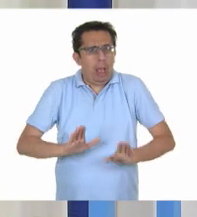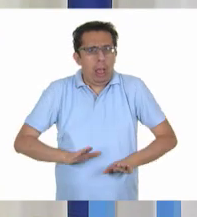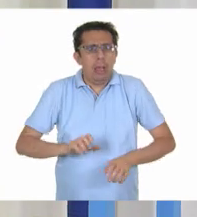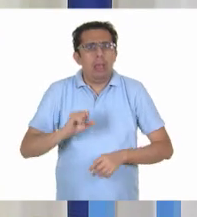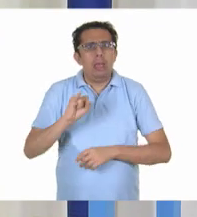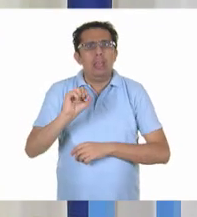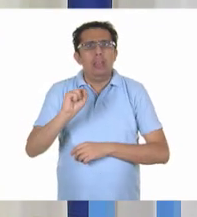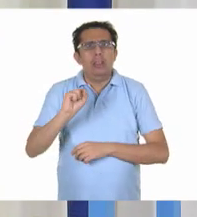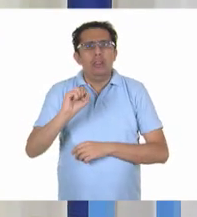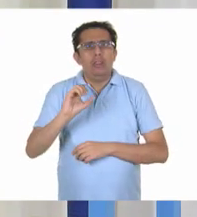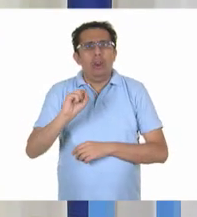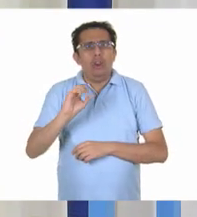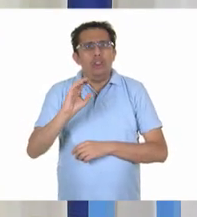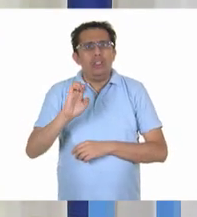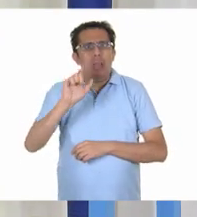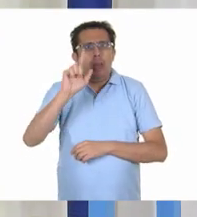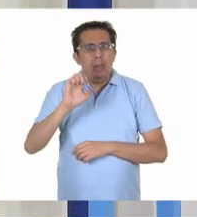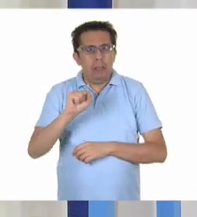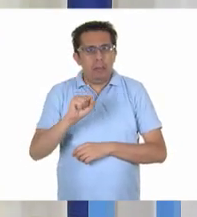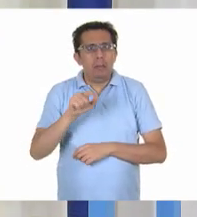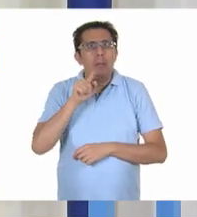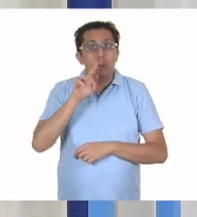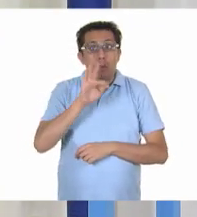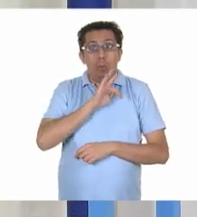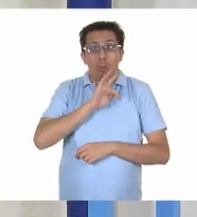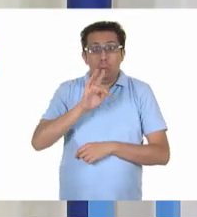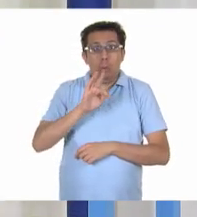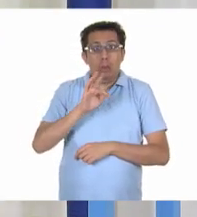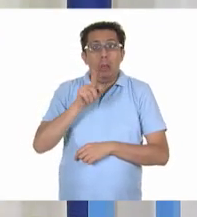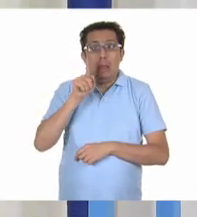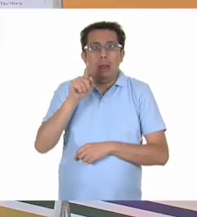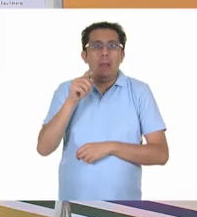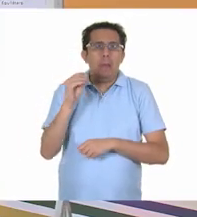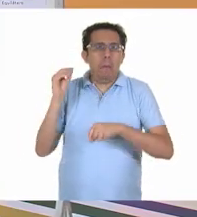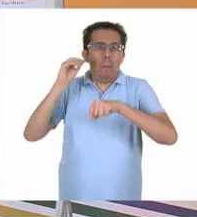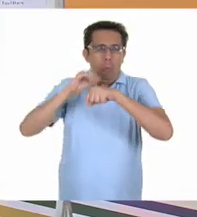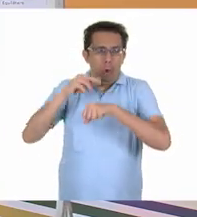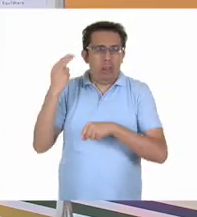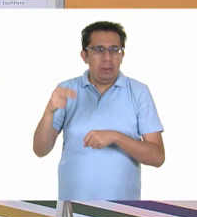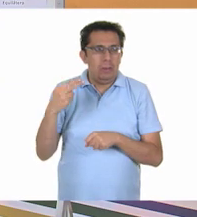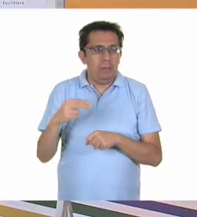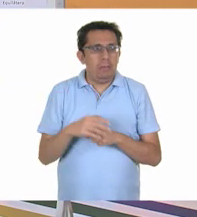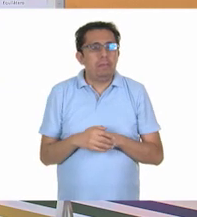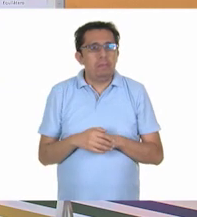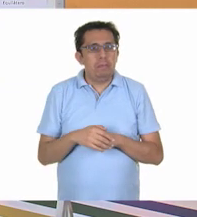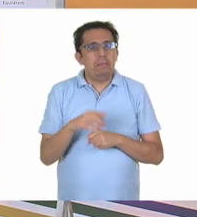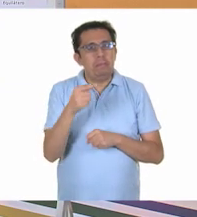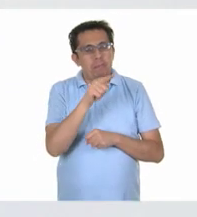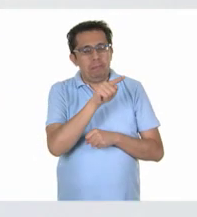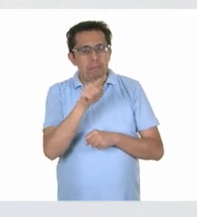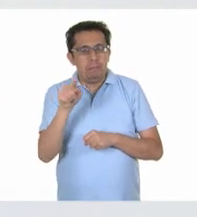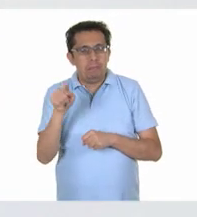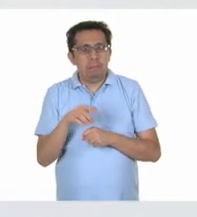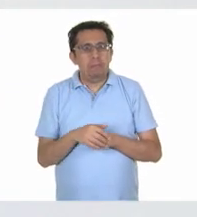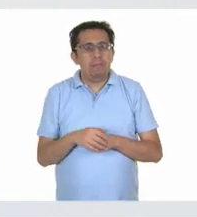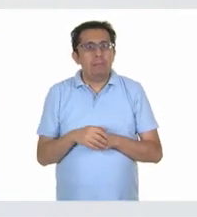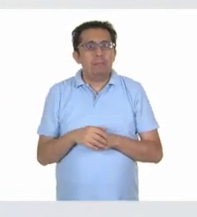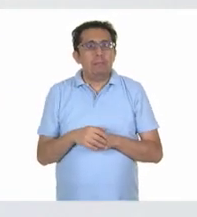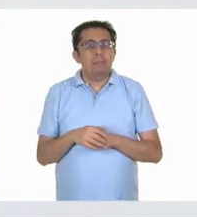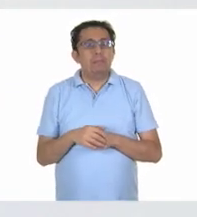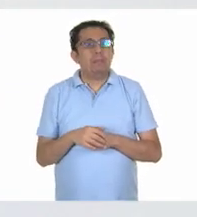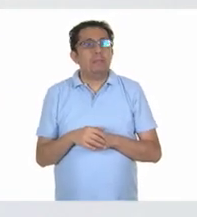isósceles. Uh-huh. Y si podemos ver, lo puedes señalar, ahí tenemos su nombre. Así es, isósceles. Muy bien. Vamos